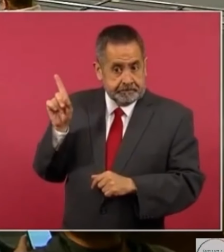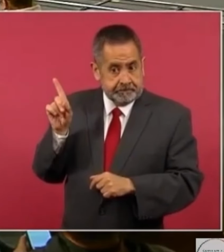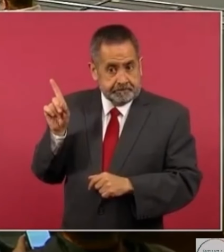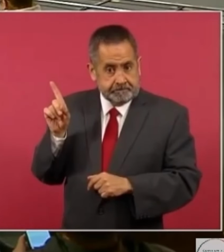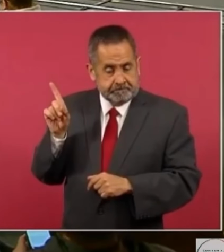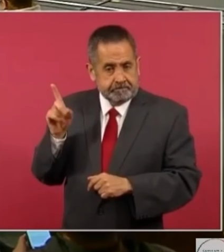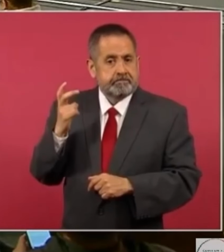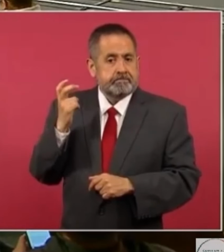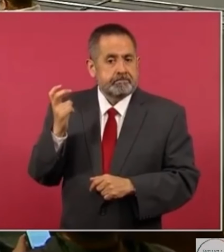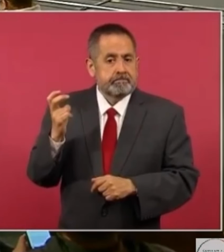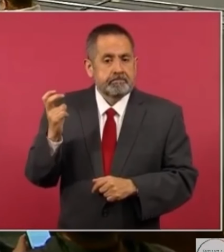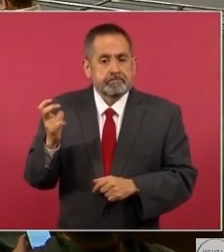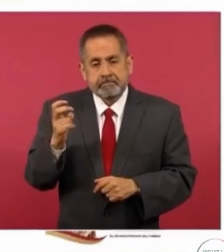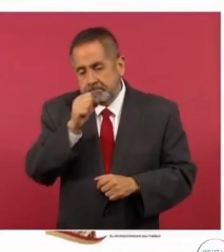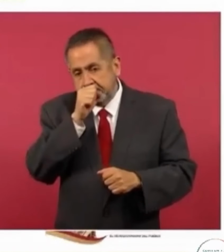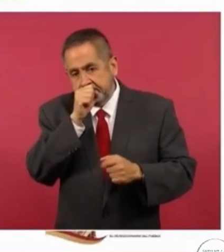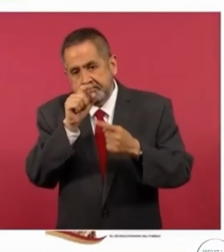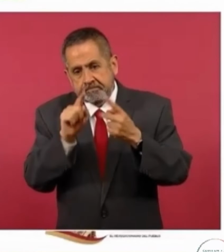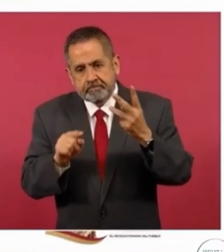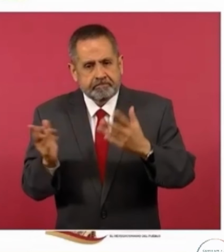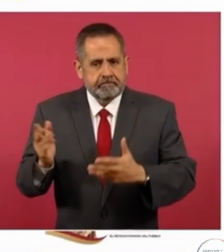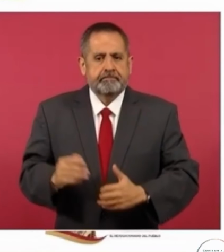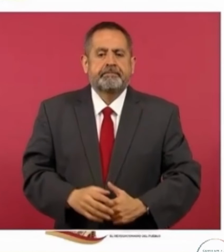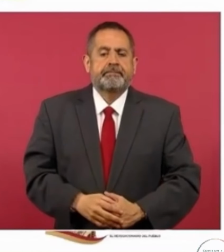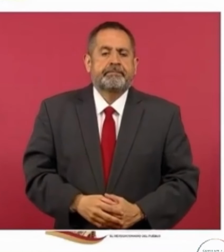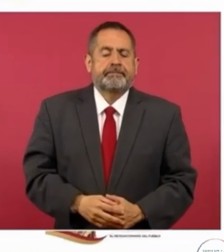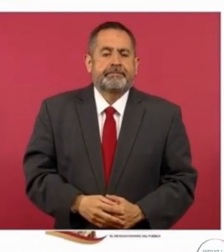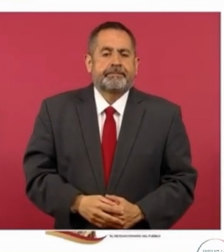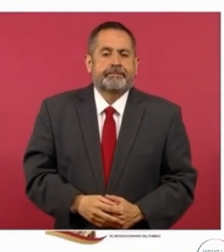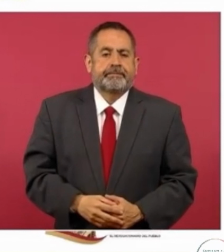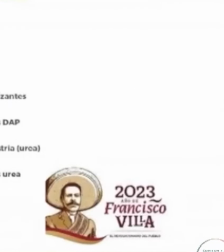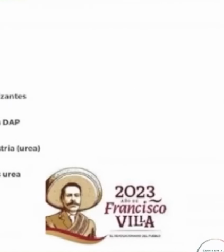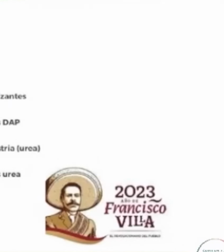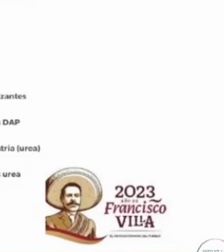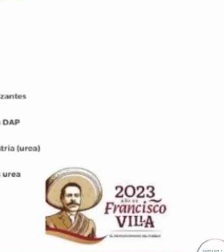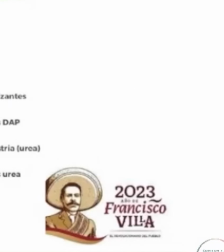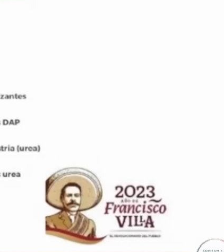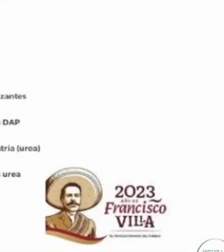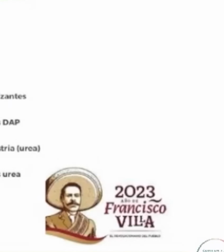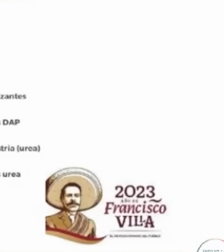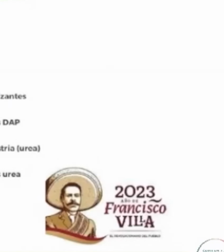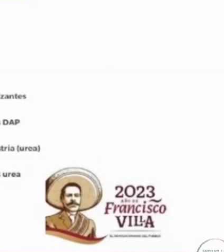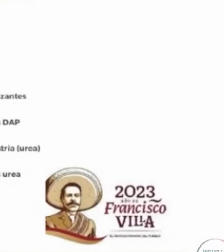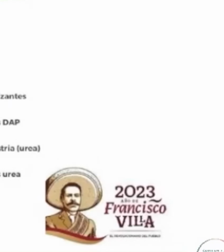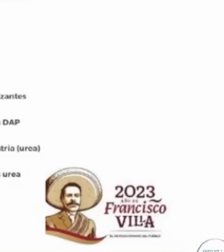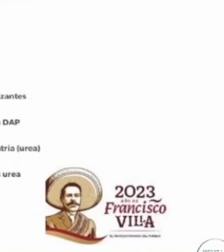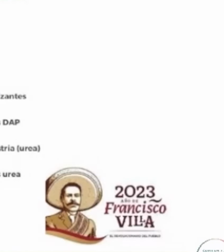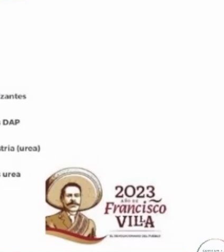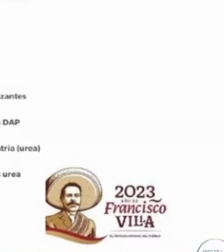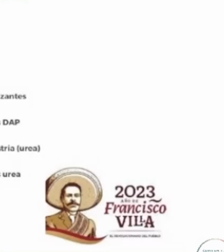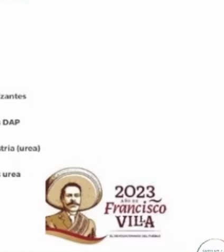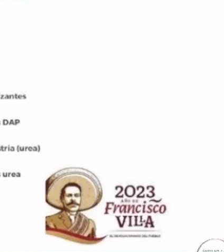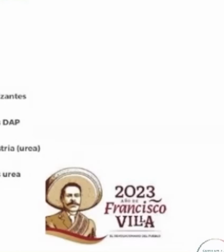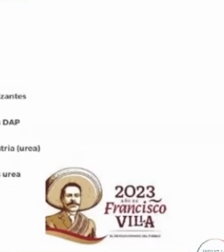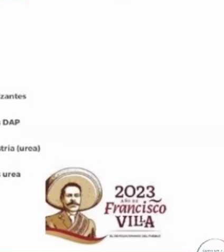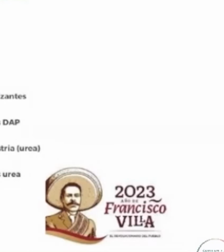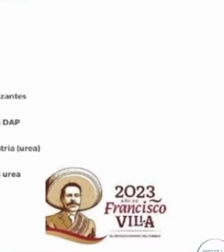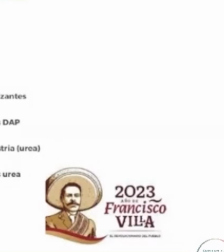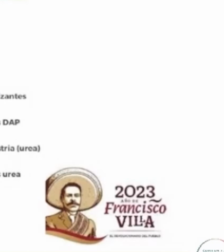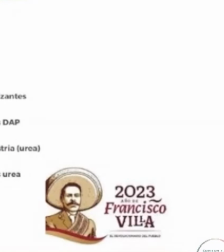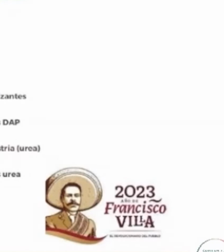ahí indica cuál es la cantidad de fertilizantes fosfatados